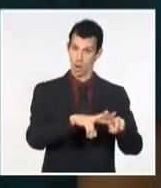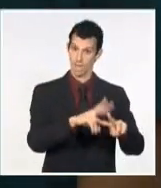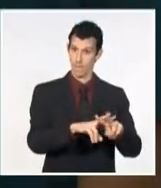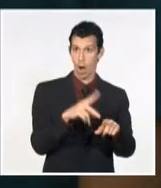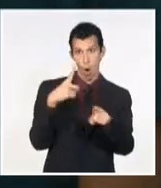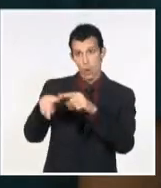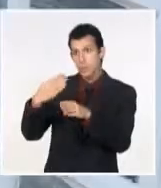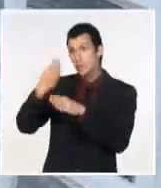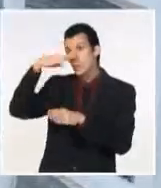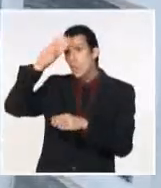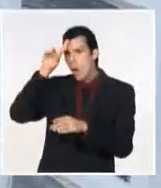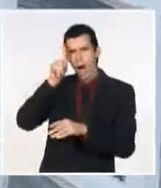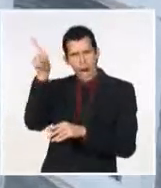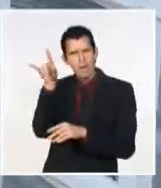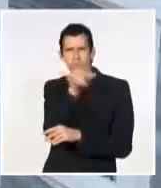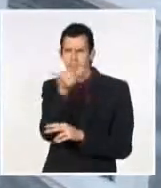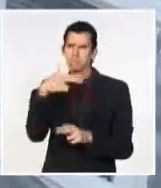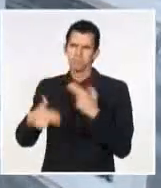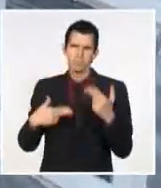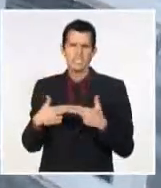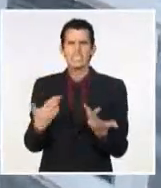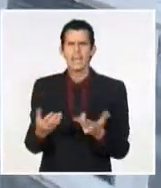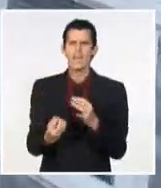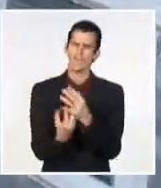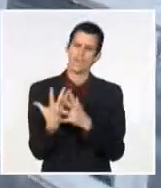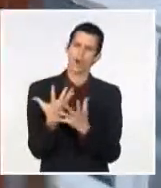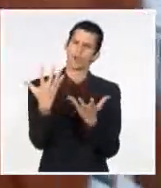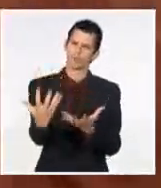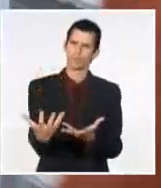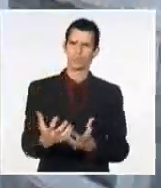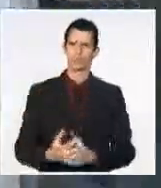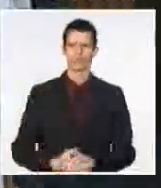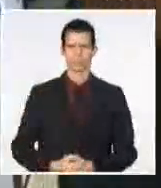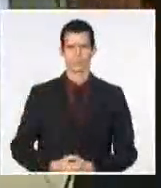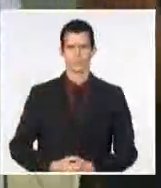hoy un homenaje en el centenario de su natalicio.